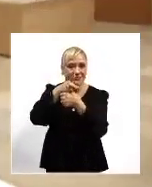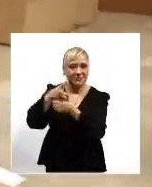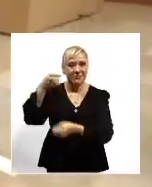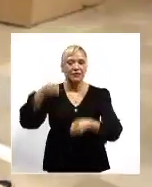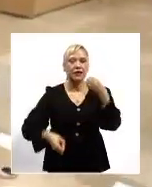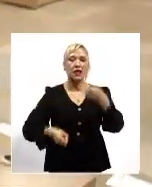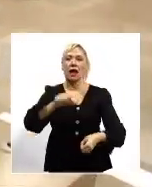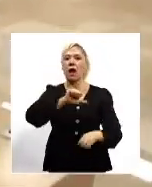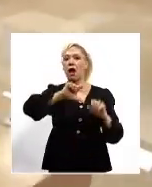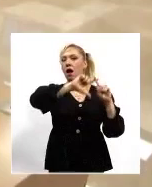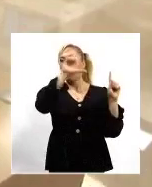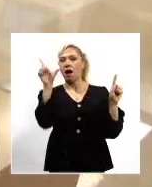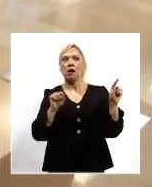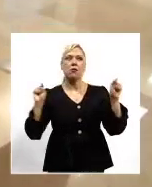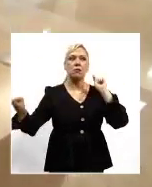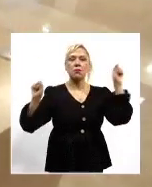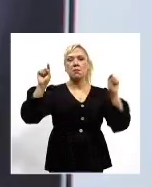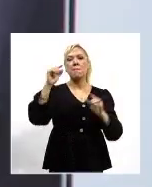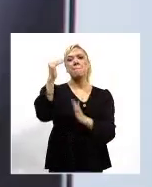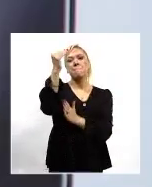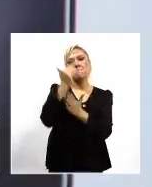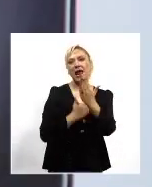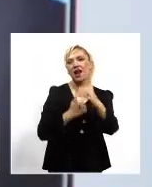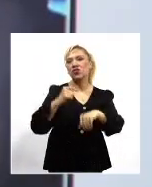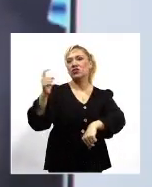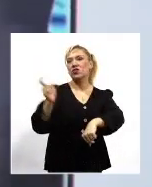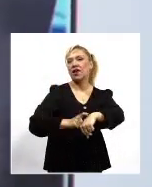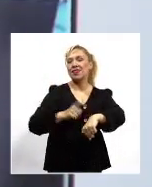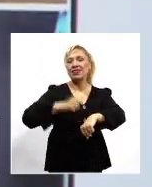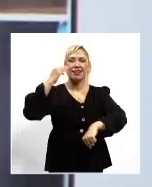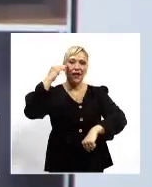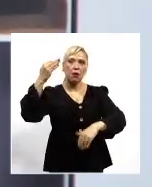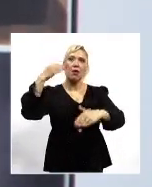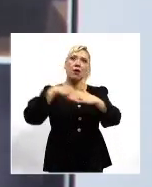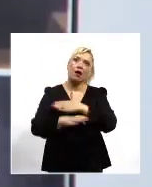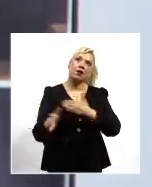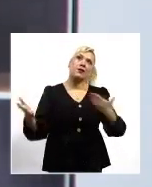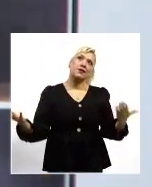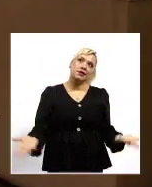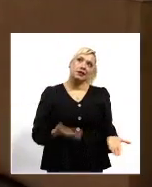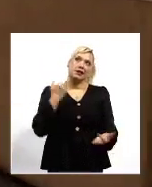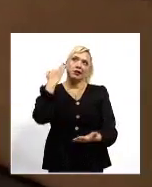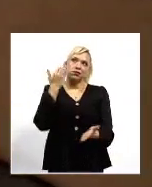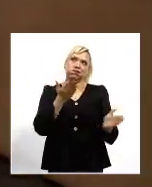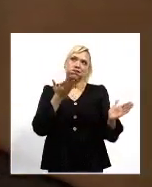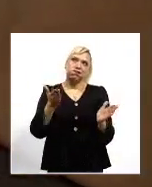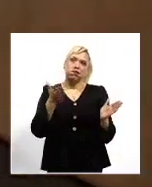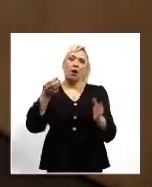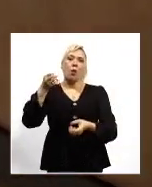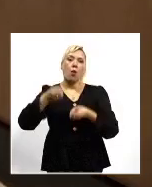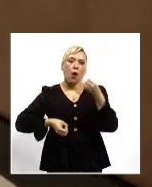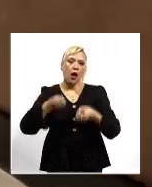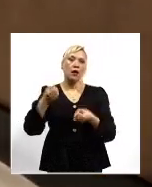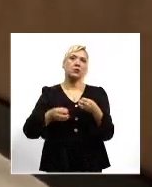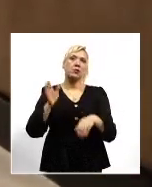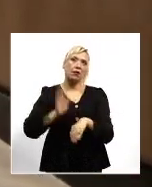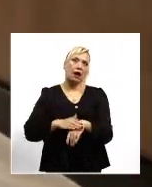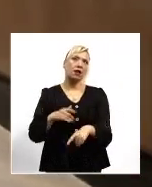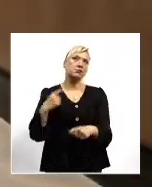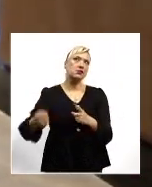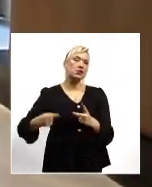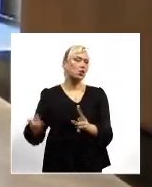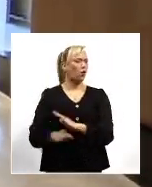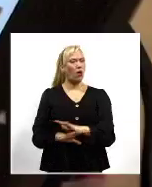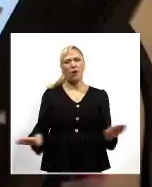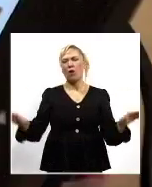penal federal, lo que permitirá reducir los tiempos por audiencia e incrementar el número de juicios. Estas guías están dirigidas a todas